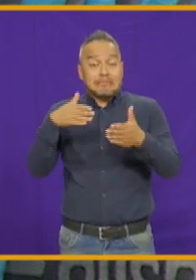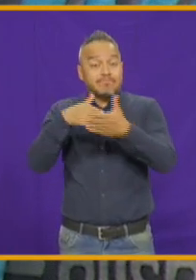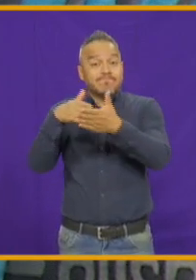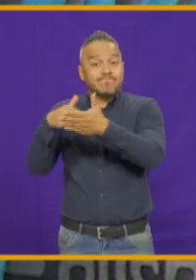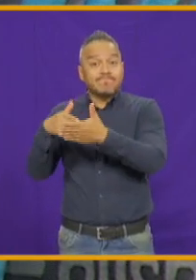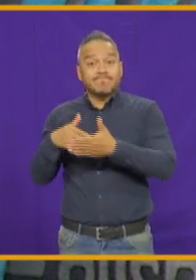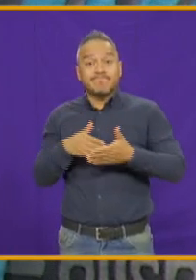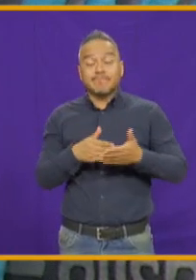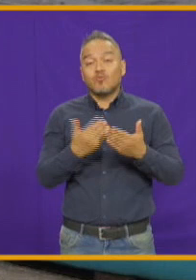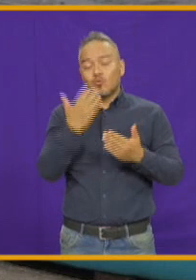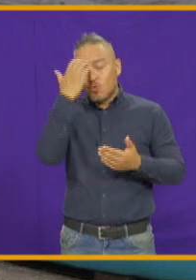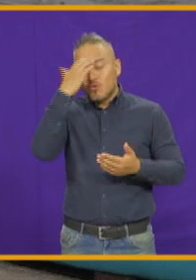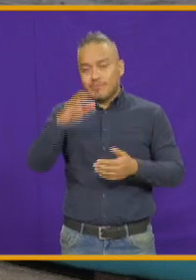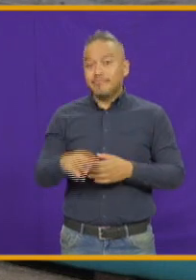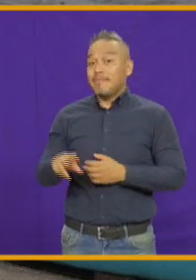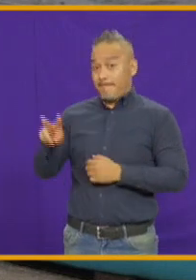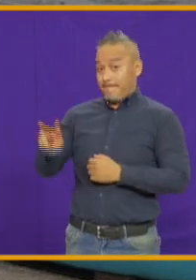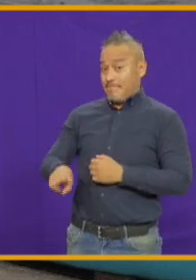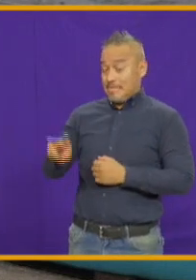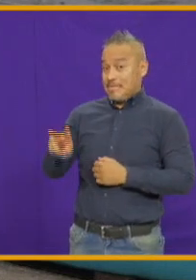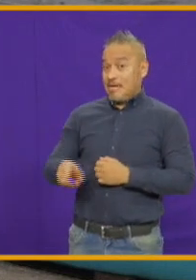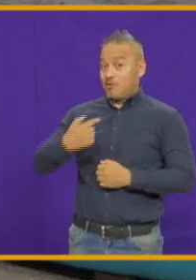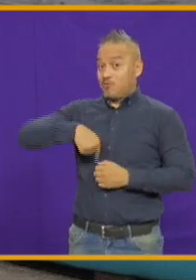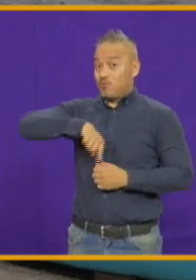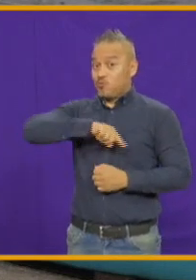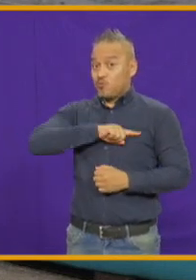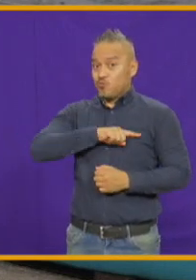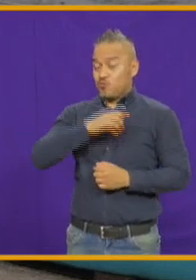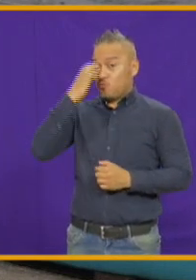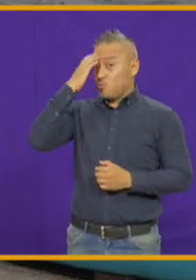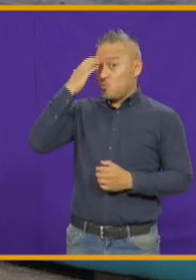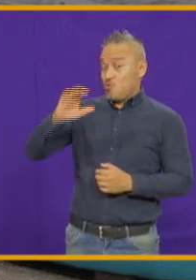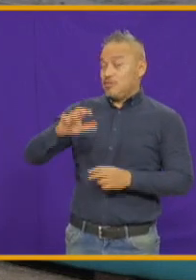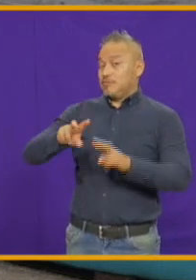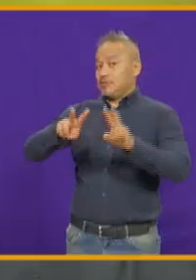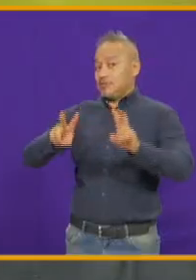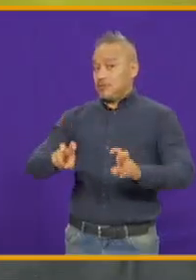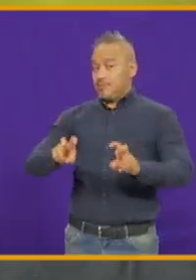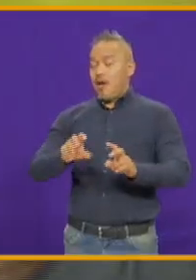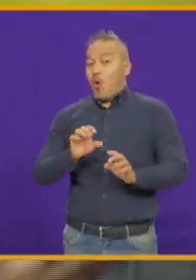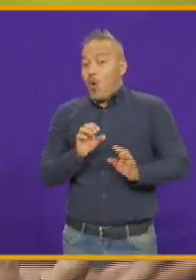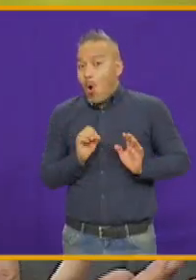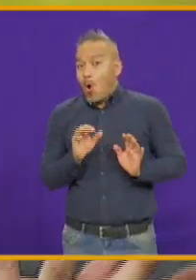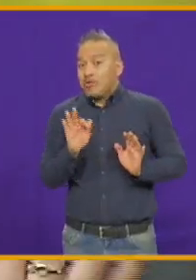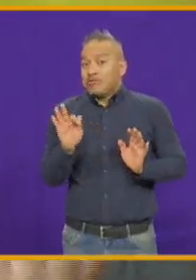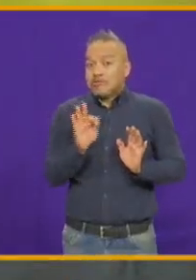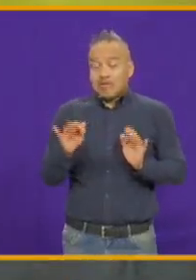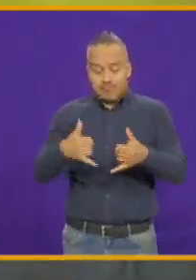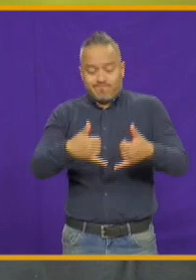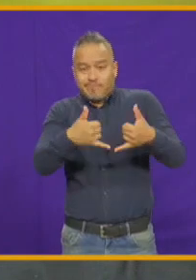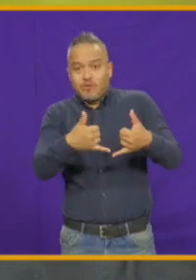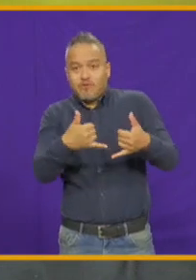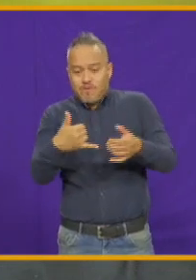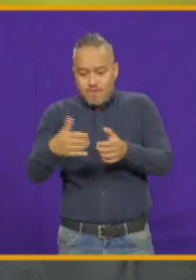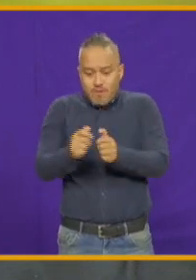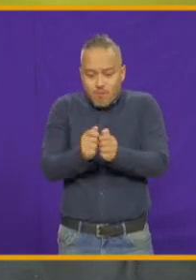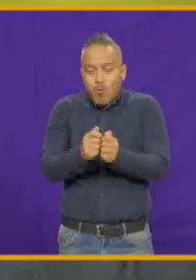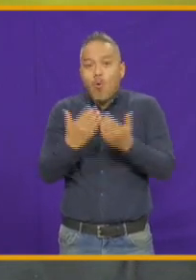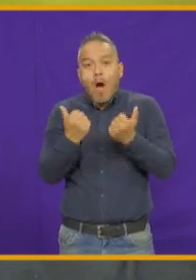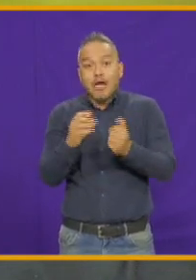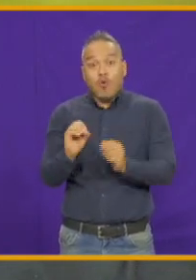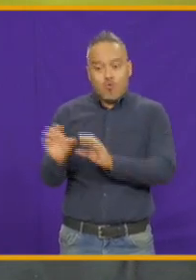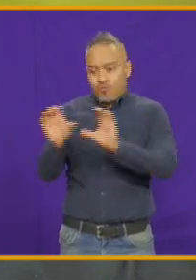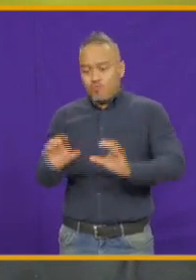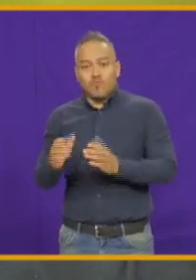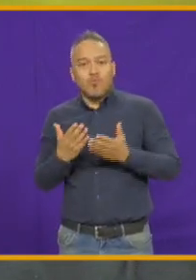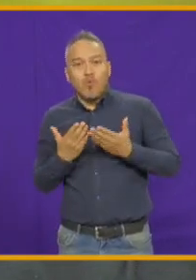sí es cierto y si nosotros no estamos inmersos en el tema o si no tenemos un teléfono o una computadora pues